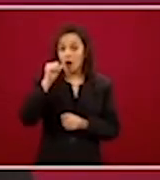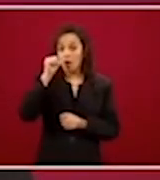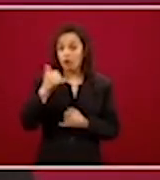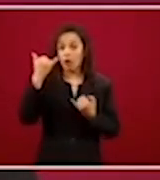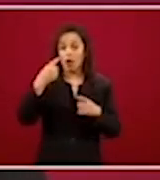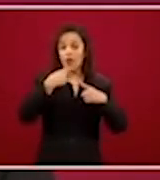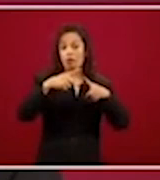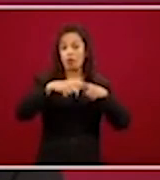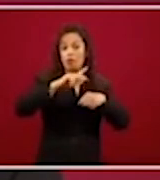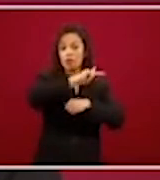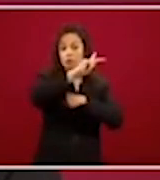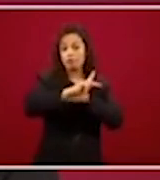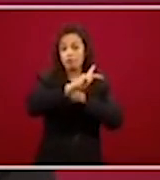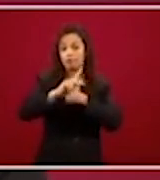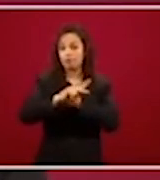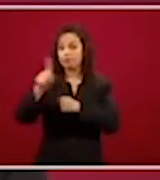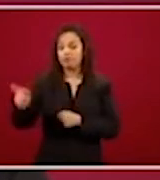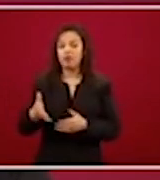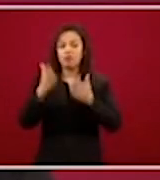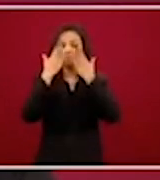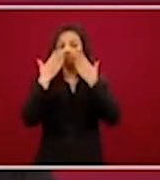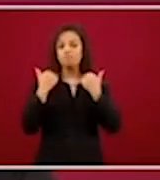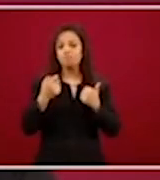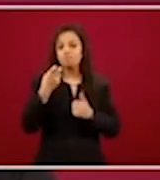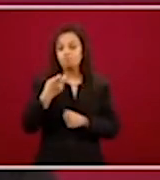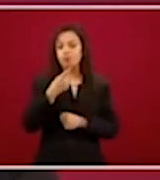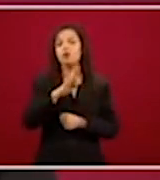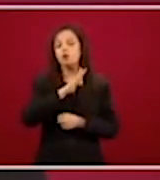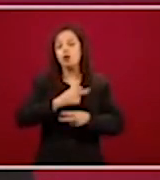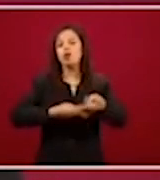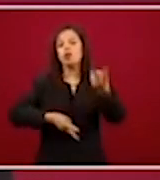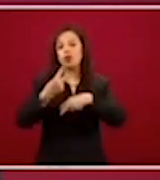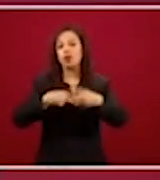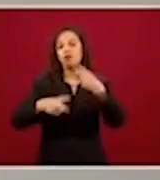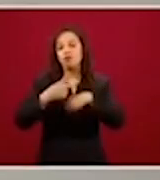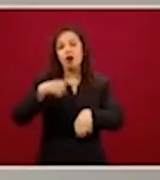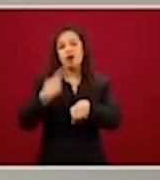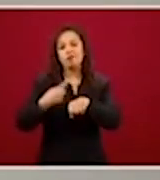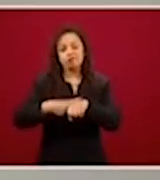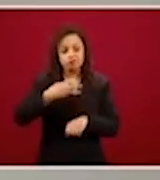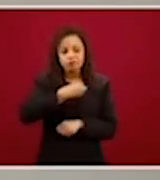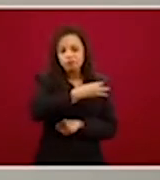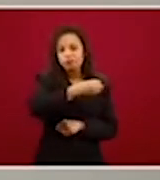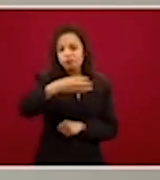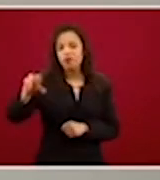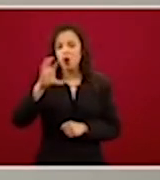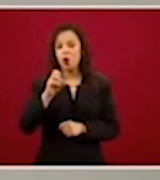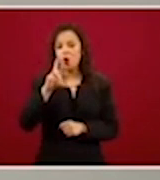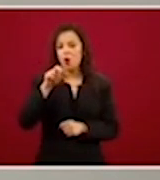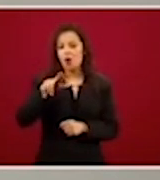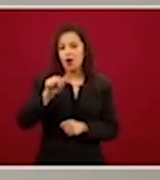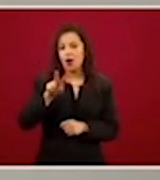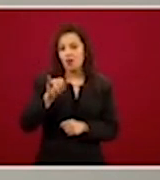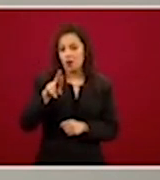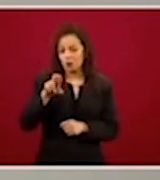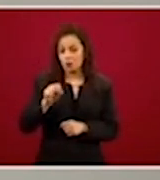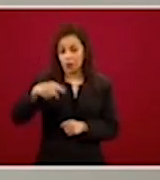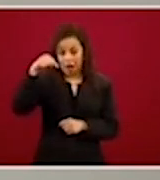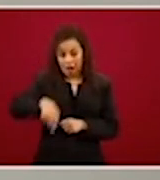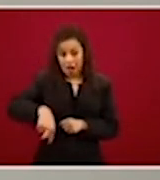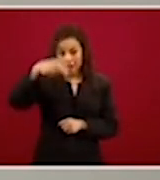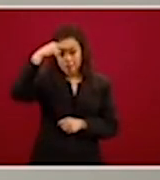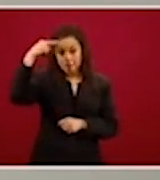no tienen estas capacidades sean afectados por el coronavirus. La situación en México, concretamente puedo decir, no ha